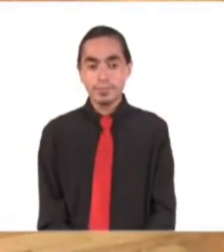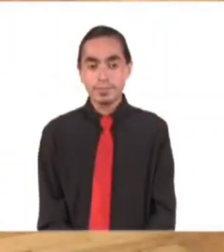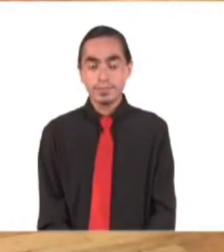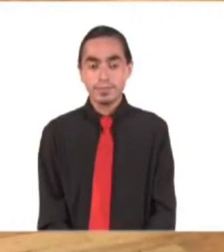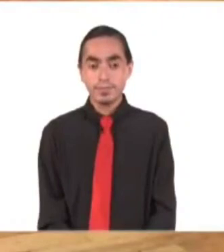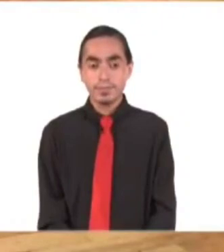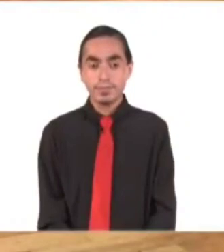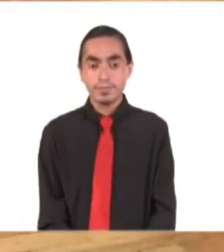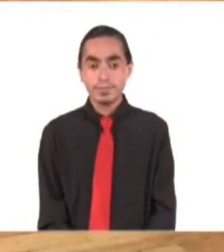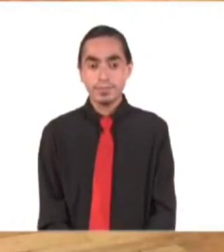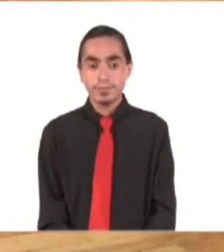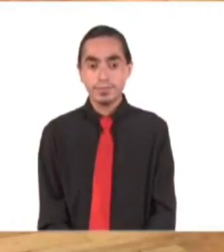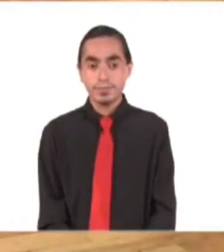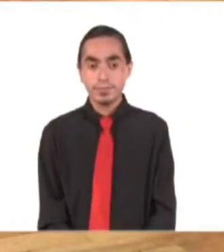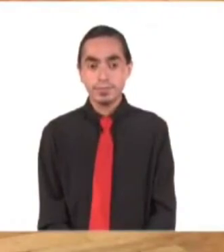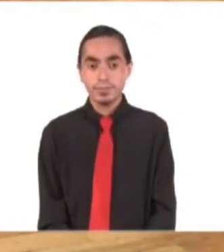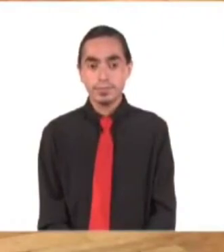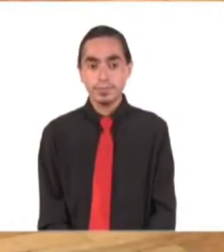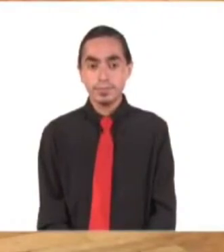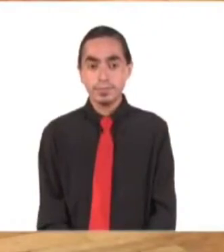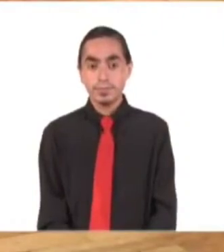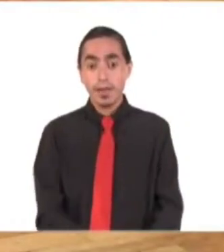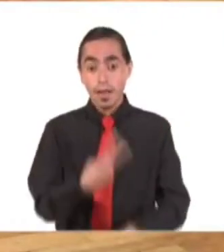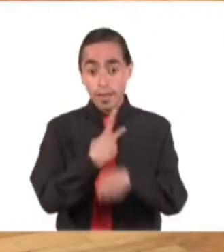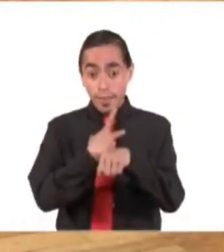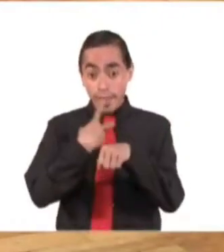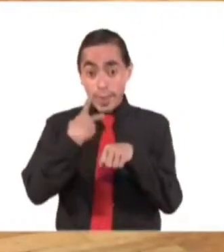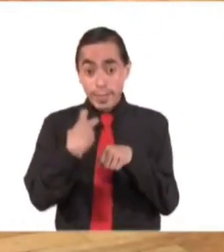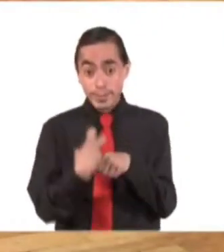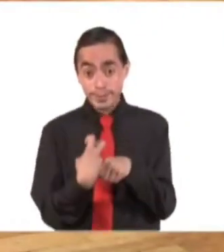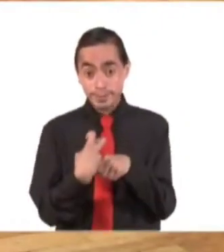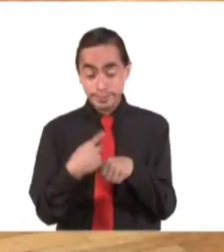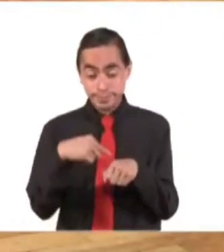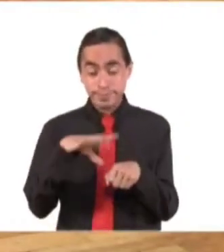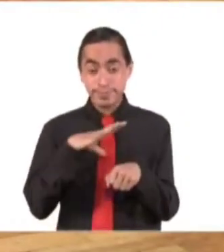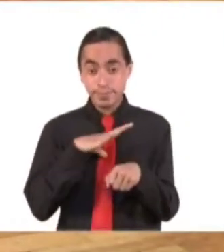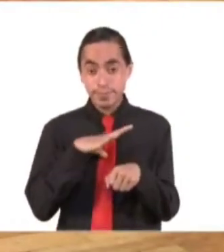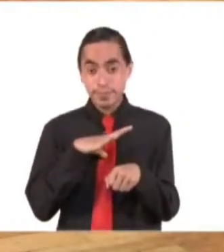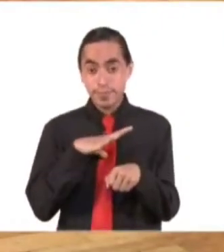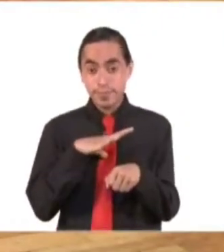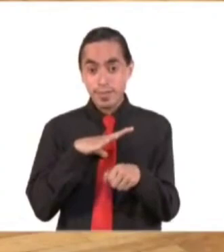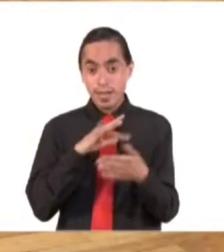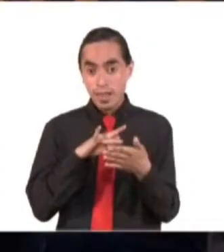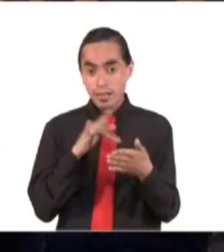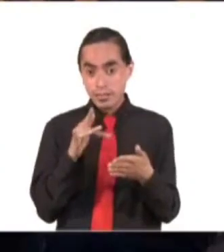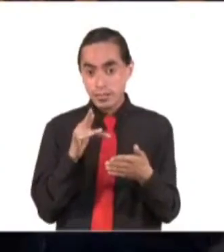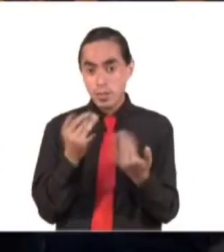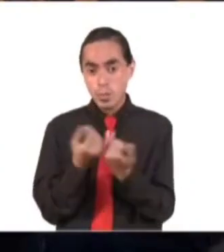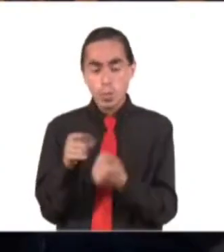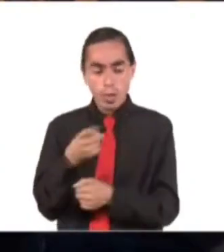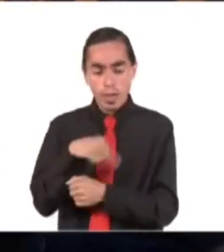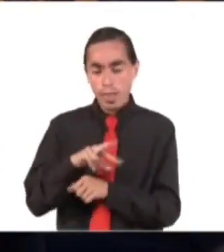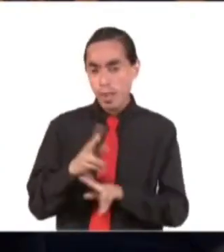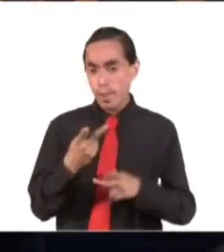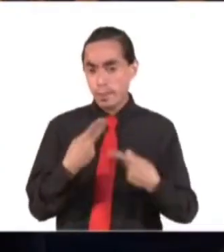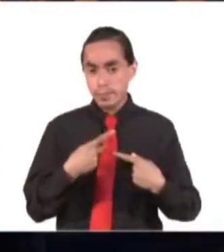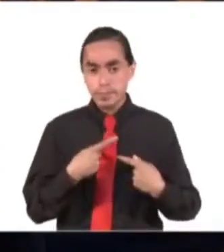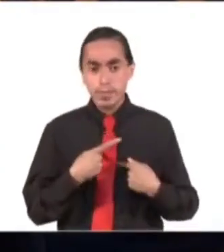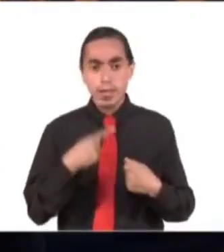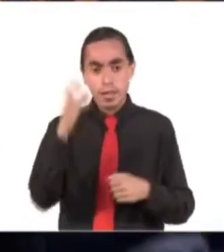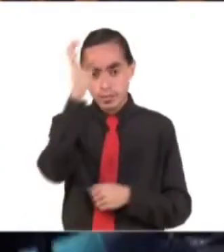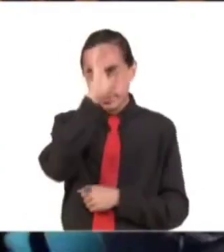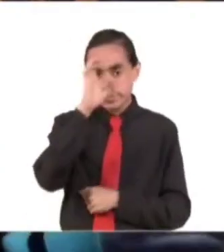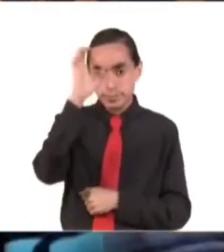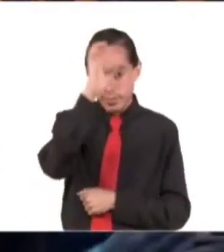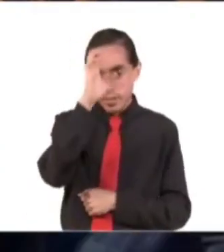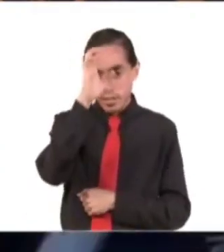Agradezco mucho la invitación de científicos, académicos, servidores públicos